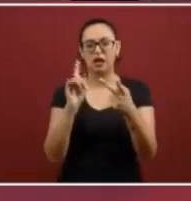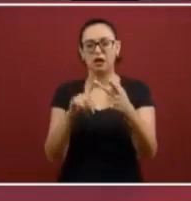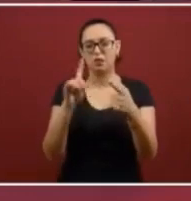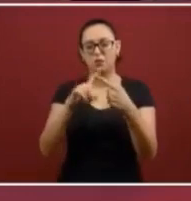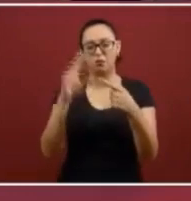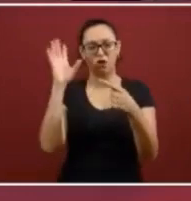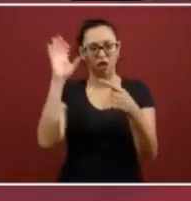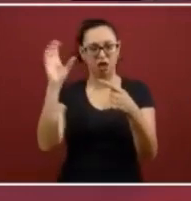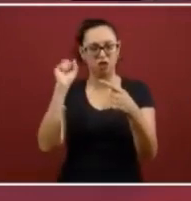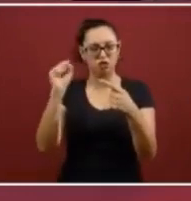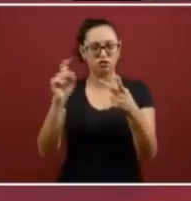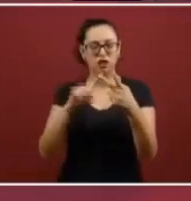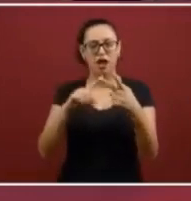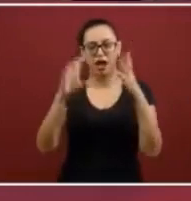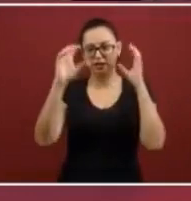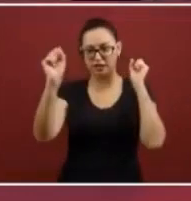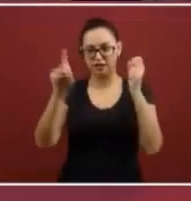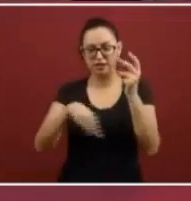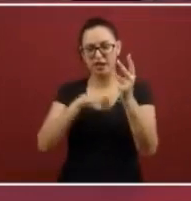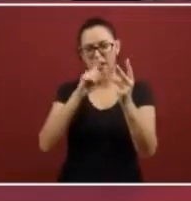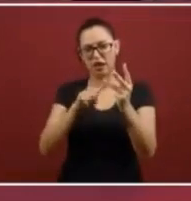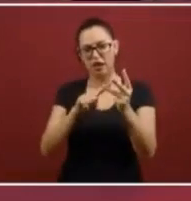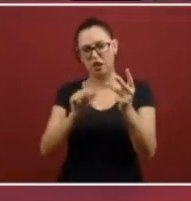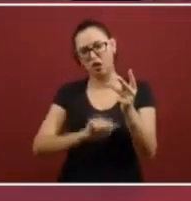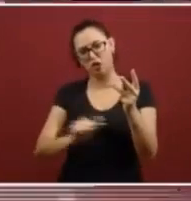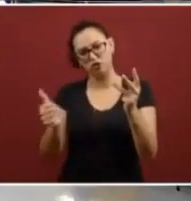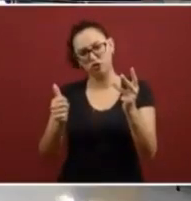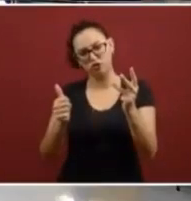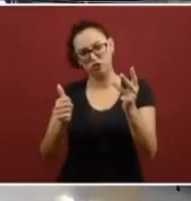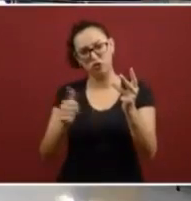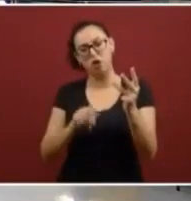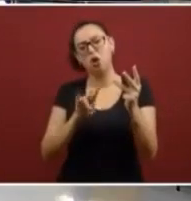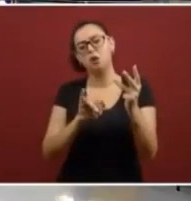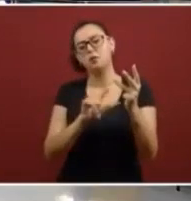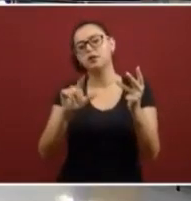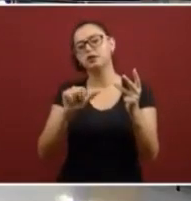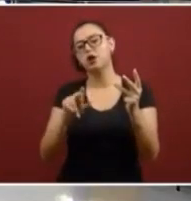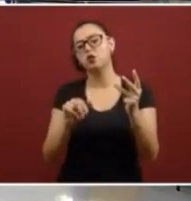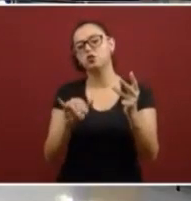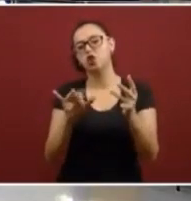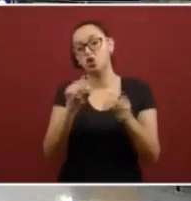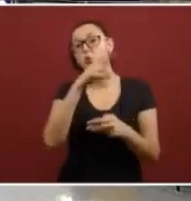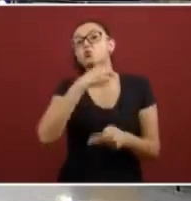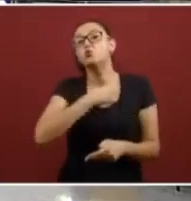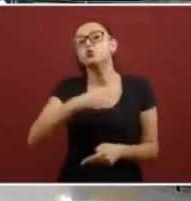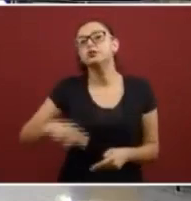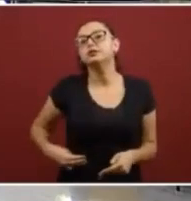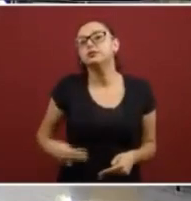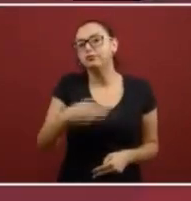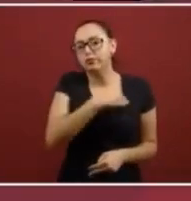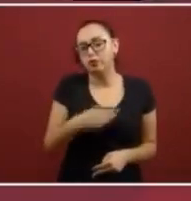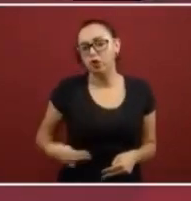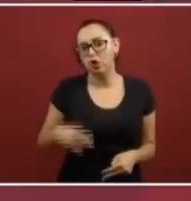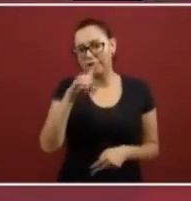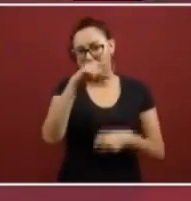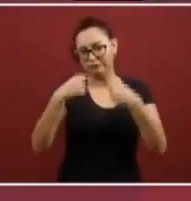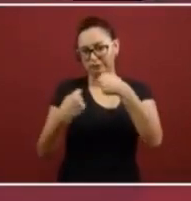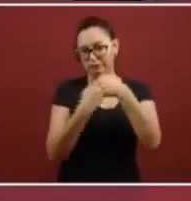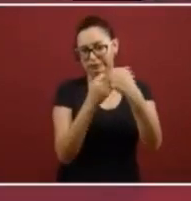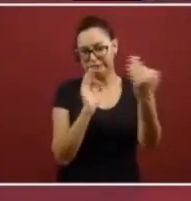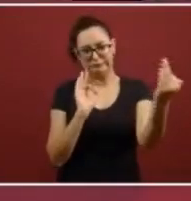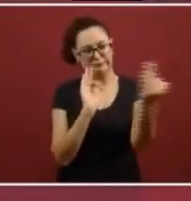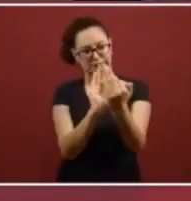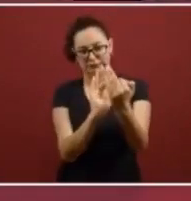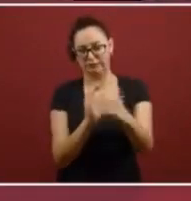close to Morelos and Allende ¿Cuál es el otro municipio? Y Villa Unión, sí. and Villa Está muy Unión. cerca de la frontera, It's